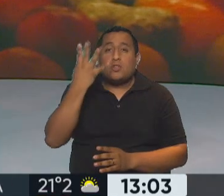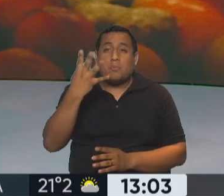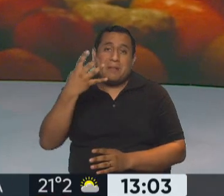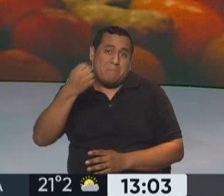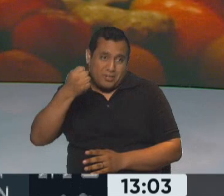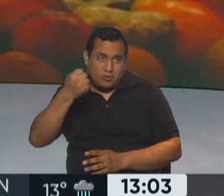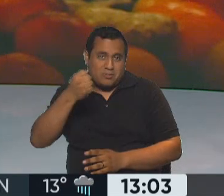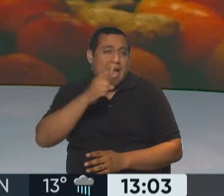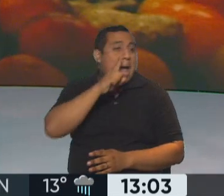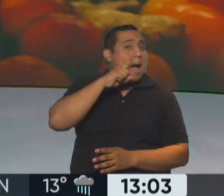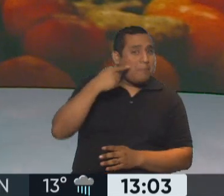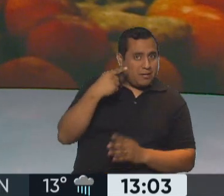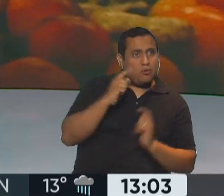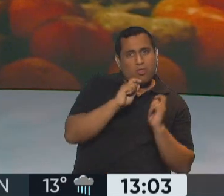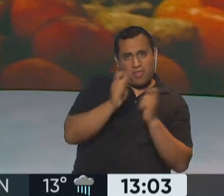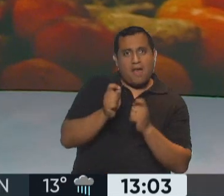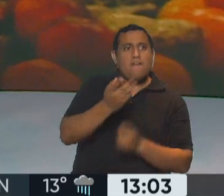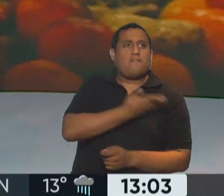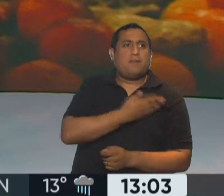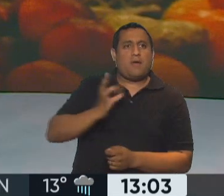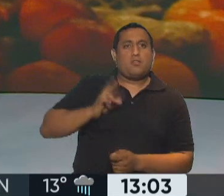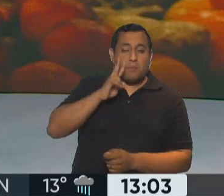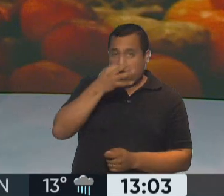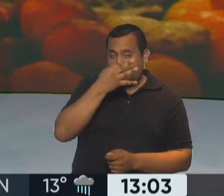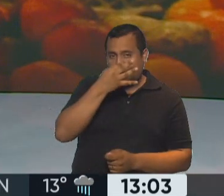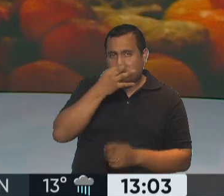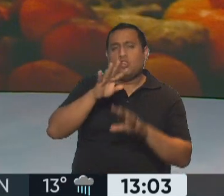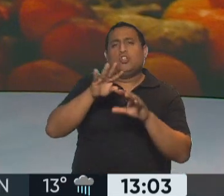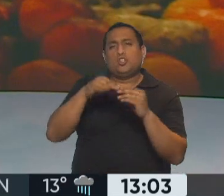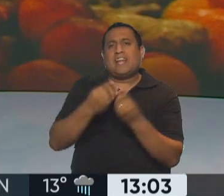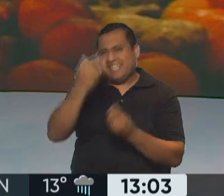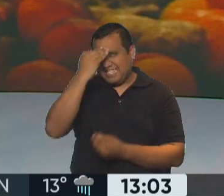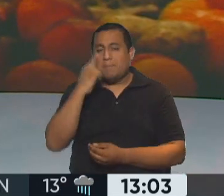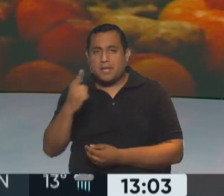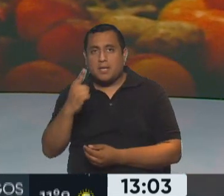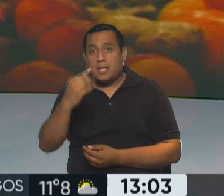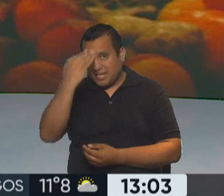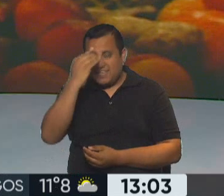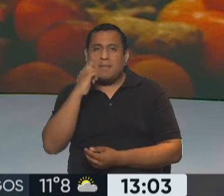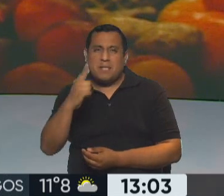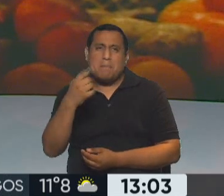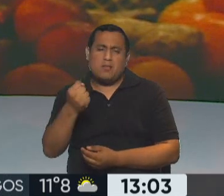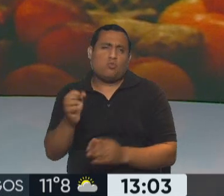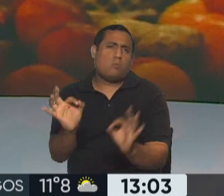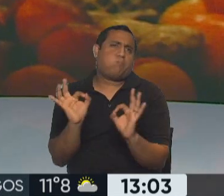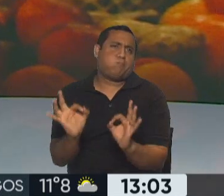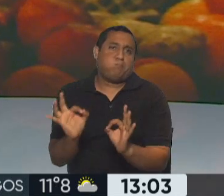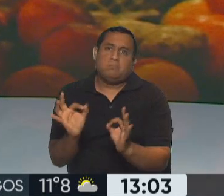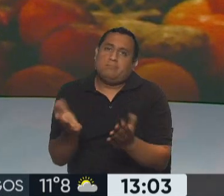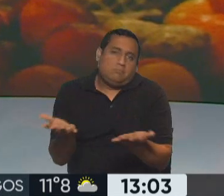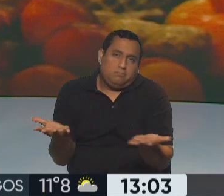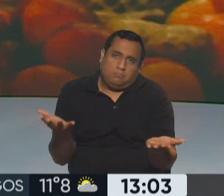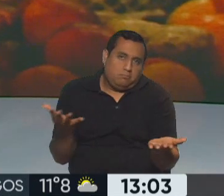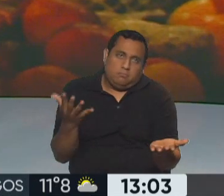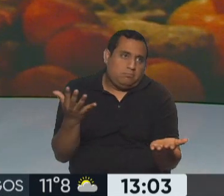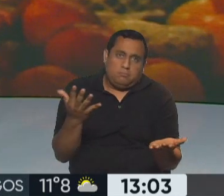lo que Alberto entregó en febrero del 2020, son 15.000. Pero 15.000 pesos hoy resulta insuficiente en un contexto de una economía